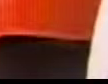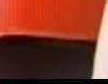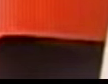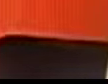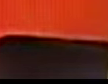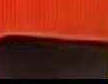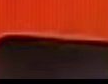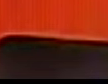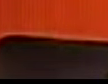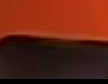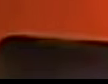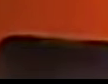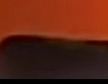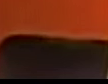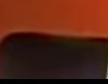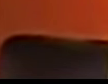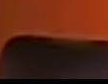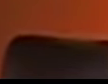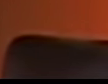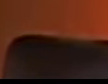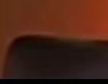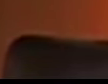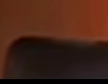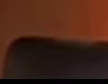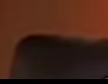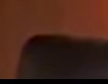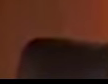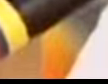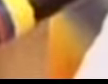¿sí? De mi búnker ahí, de Peguche, presidente, sí.